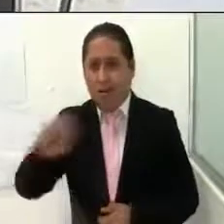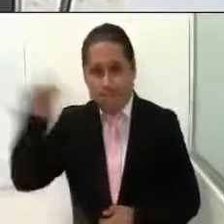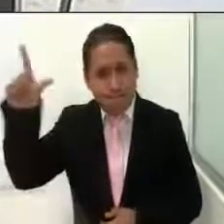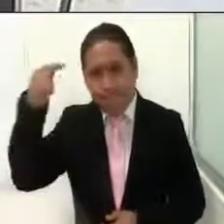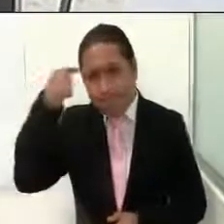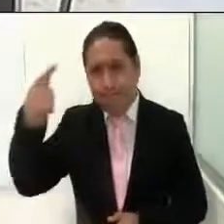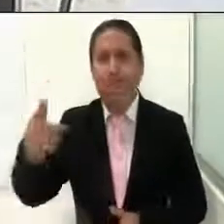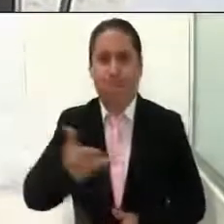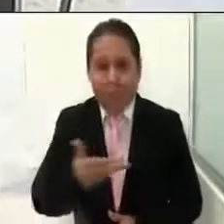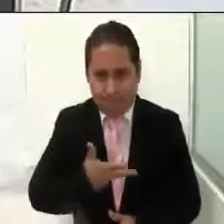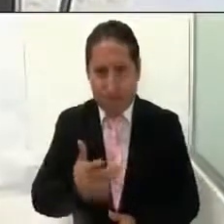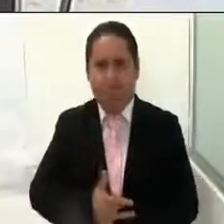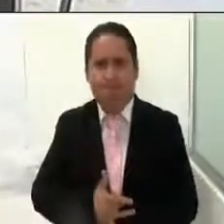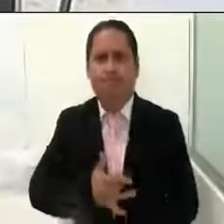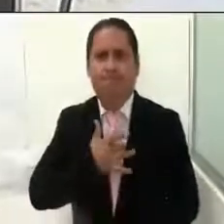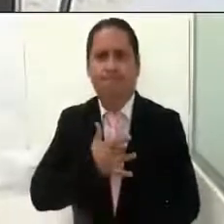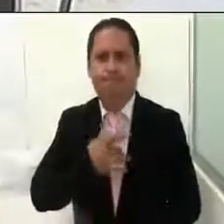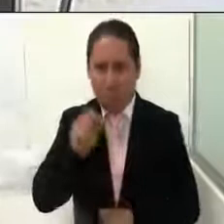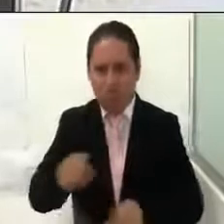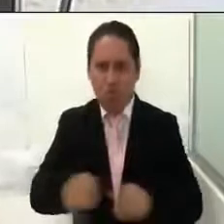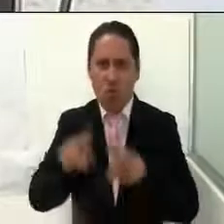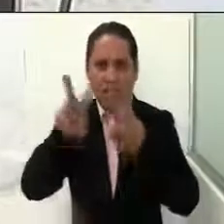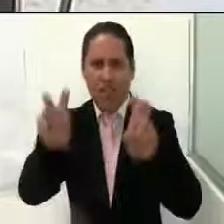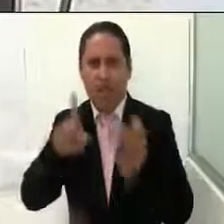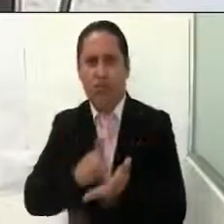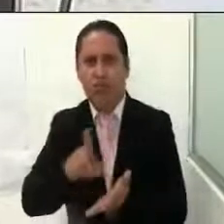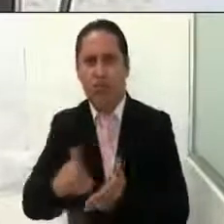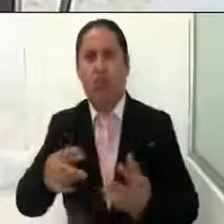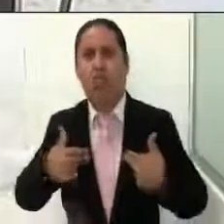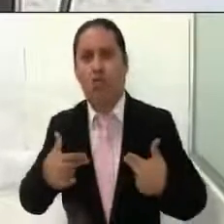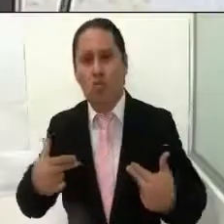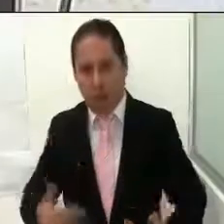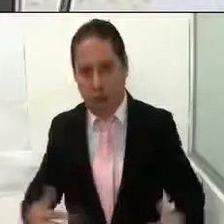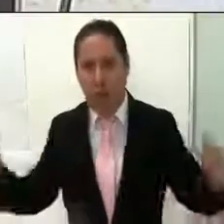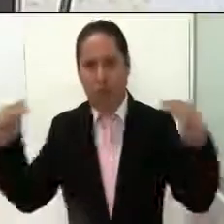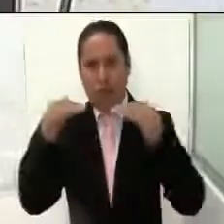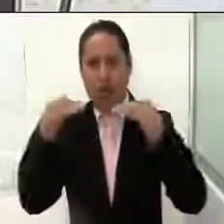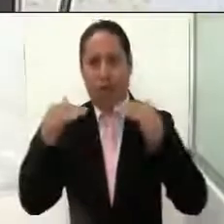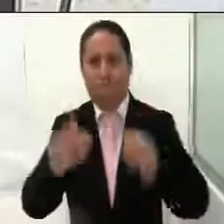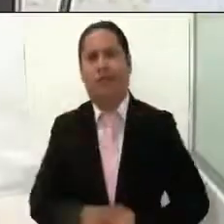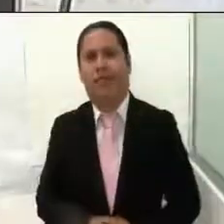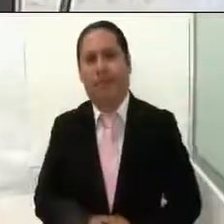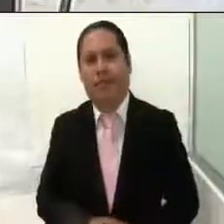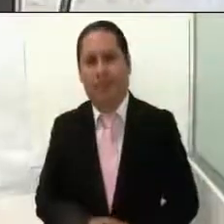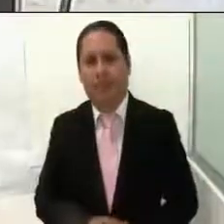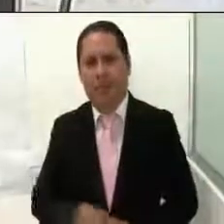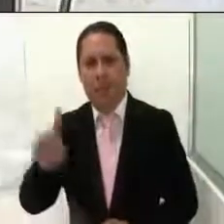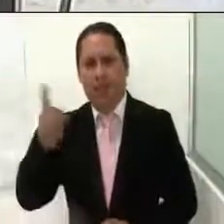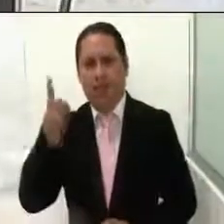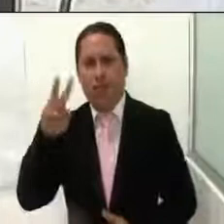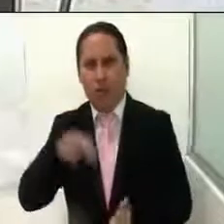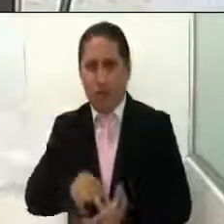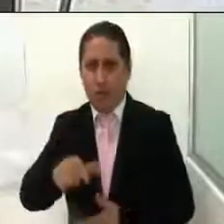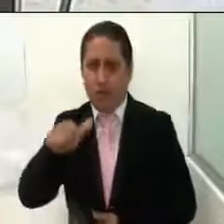y sensibilizados en los temas de derechos humanos y de equidad de género a diciembre de 2017